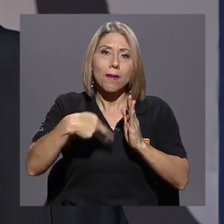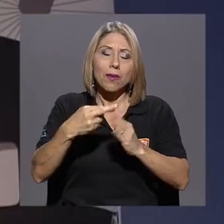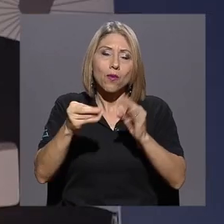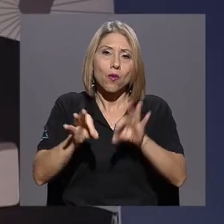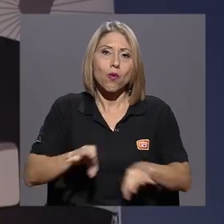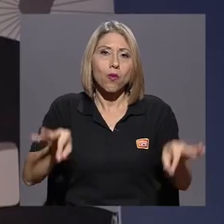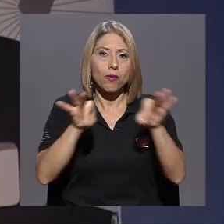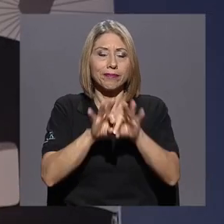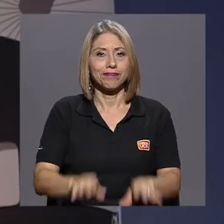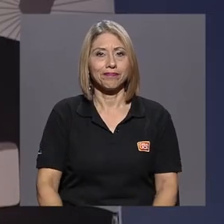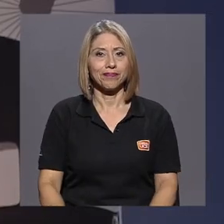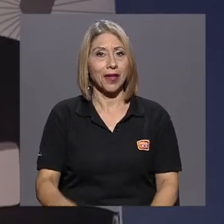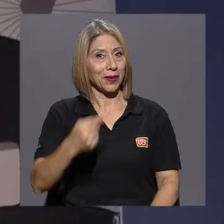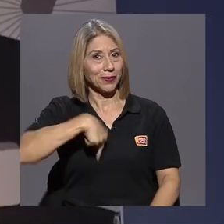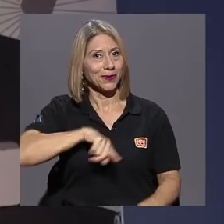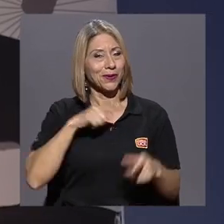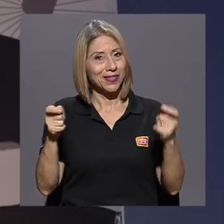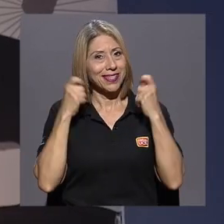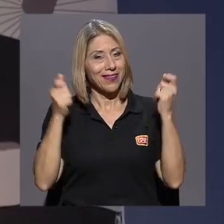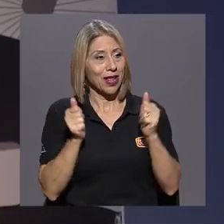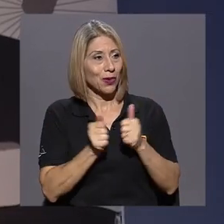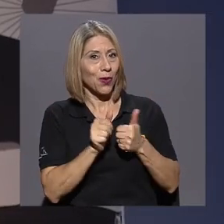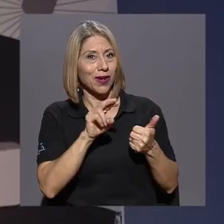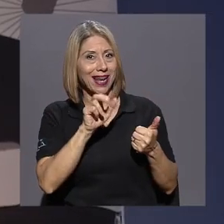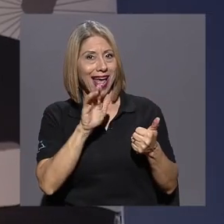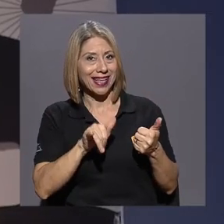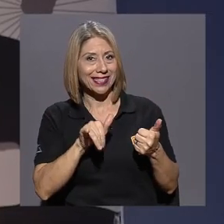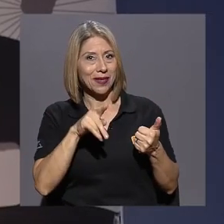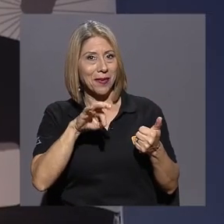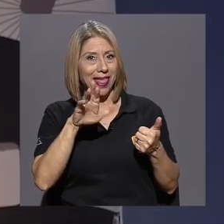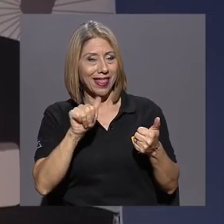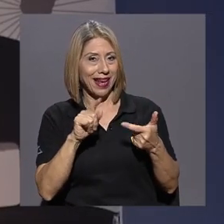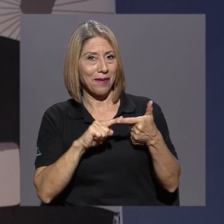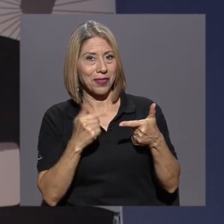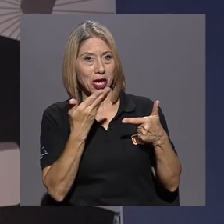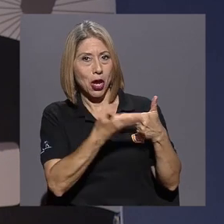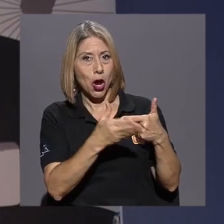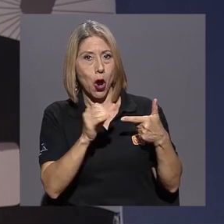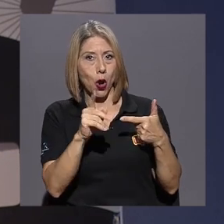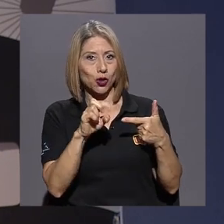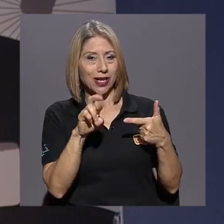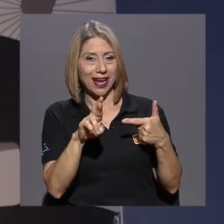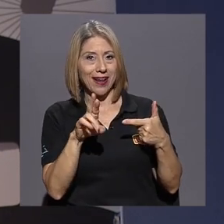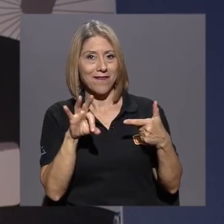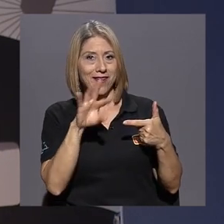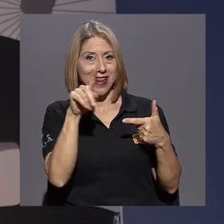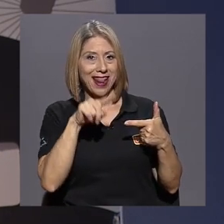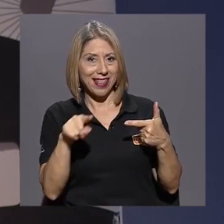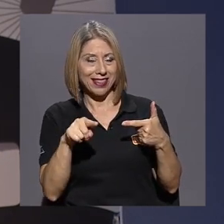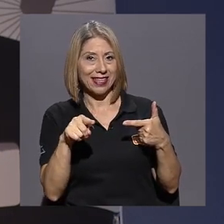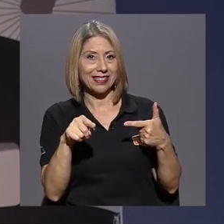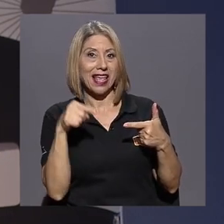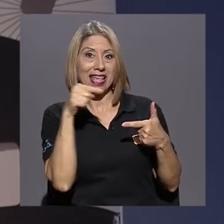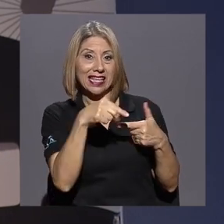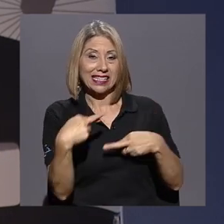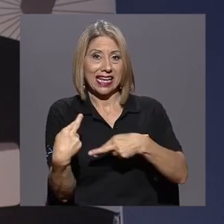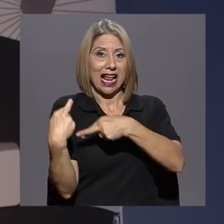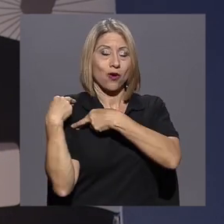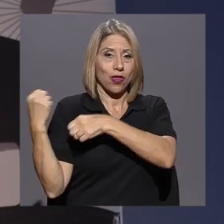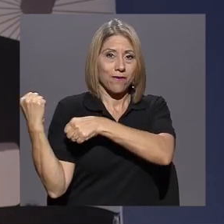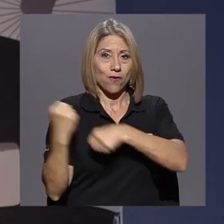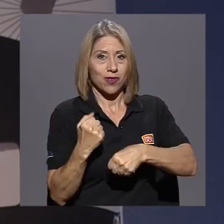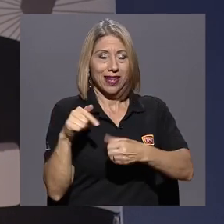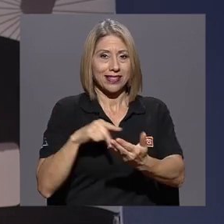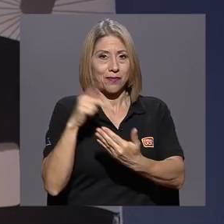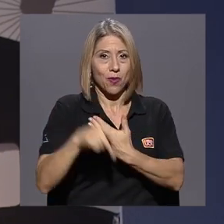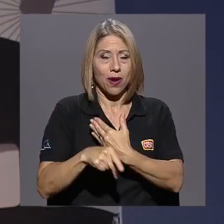ahí. Estamos celebrando con doña Nancy Piedra y por supuesto con don Óscar Fernández, quien se encargó de fundar este programa,